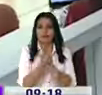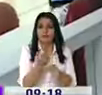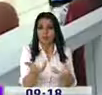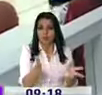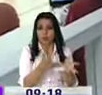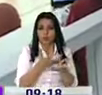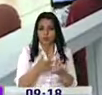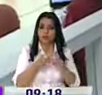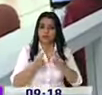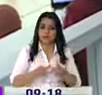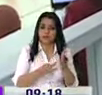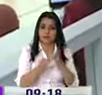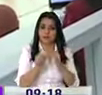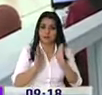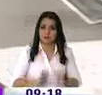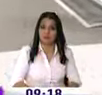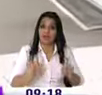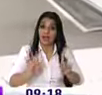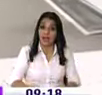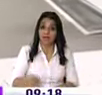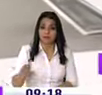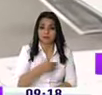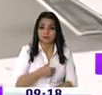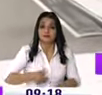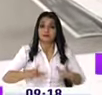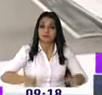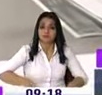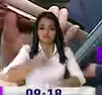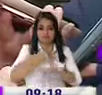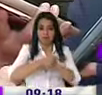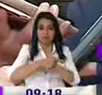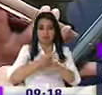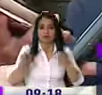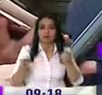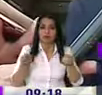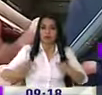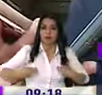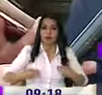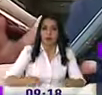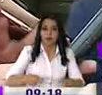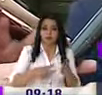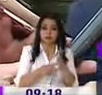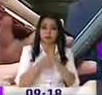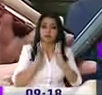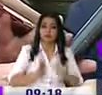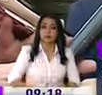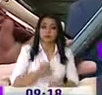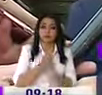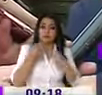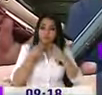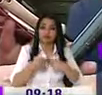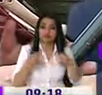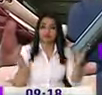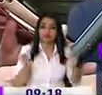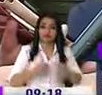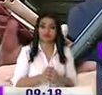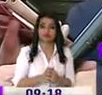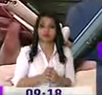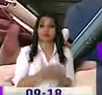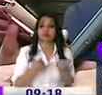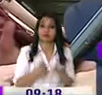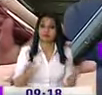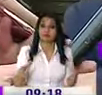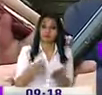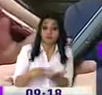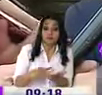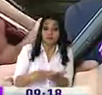en varios ministerios como parte del decreto de austeridad. Así lo dio a conocer Raúl Ledesma, ministro de Trabajo. Todavía estamos analizando,